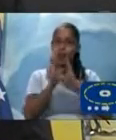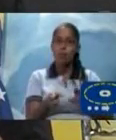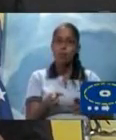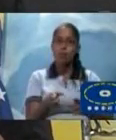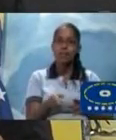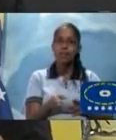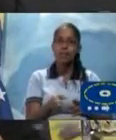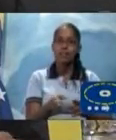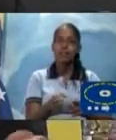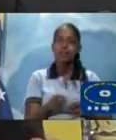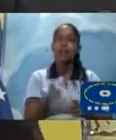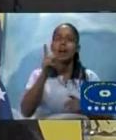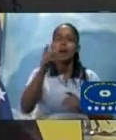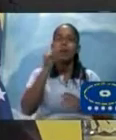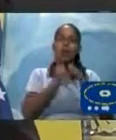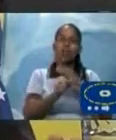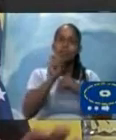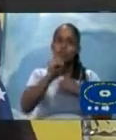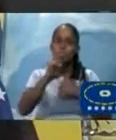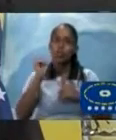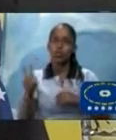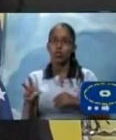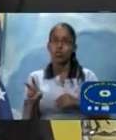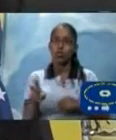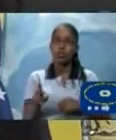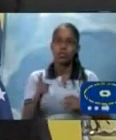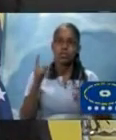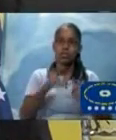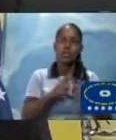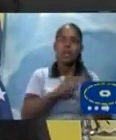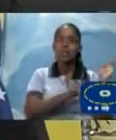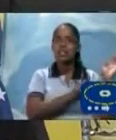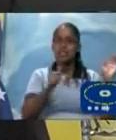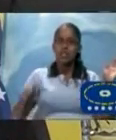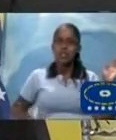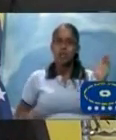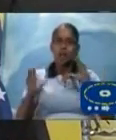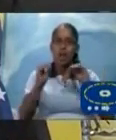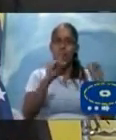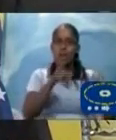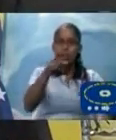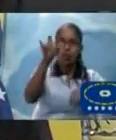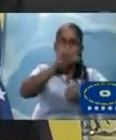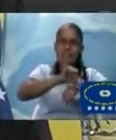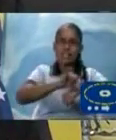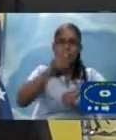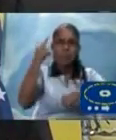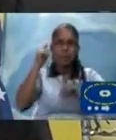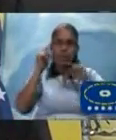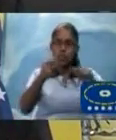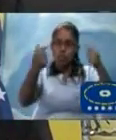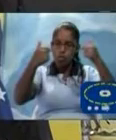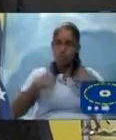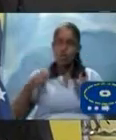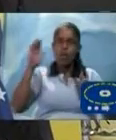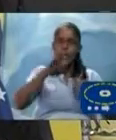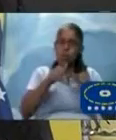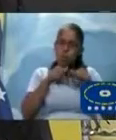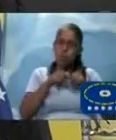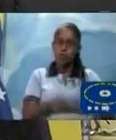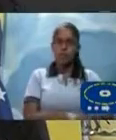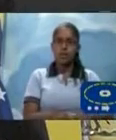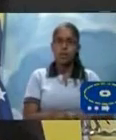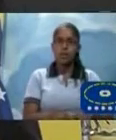respuesta. Apocalipsis 2:2, perdón. El Señor hablándole a la iglesia para que usted y yo estemos